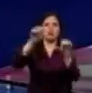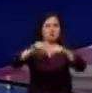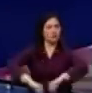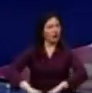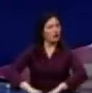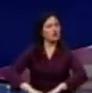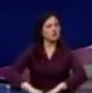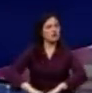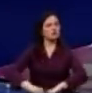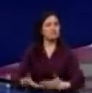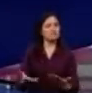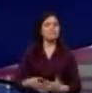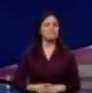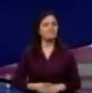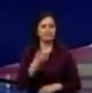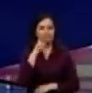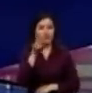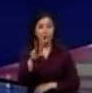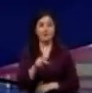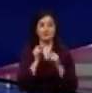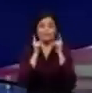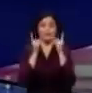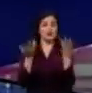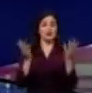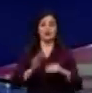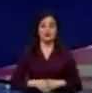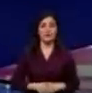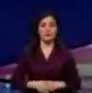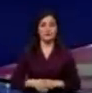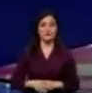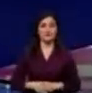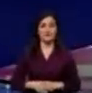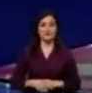diferentes actividades diarias. Vean esto, es impresionante. Helen, cuéntanos por favor.